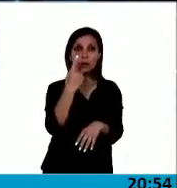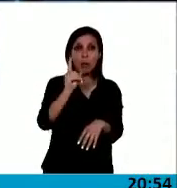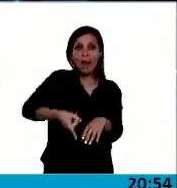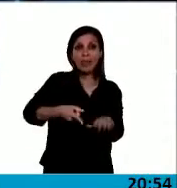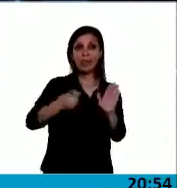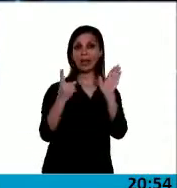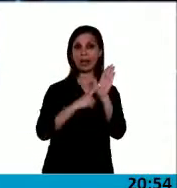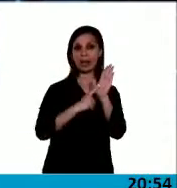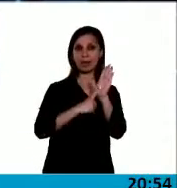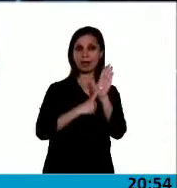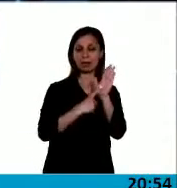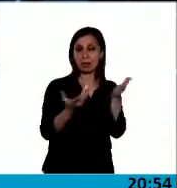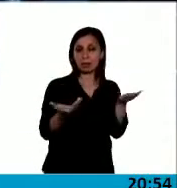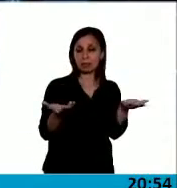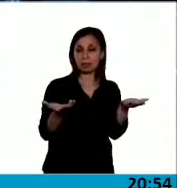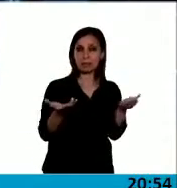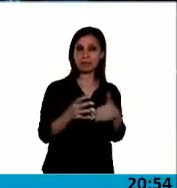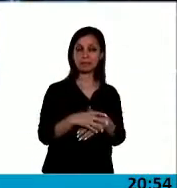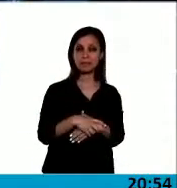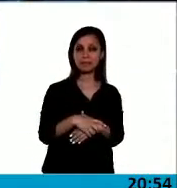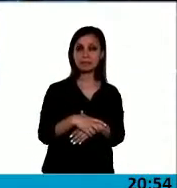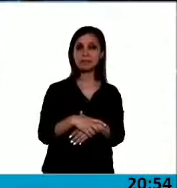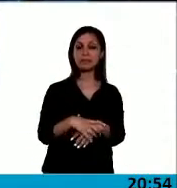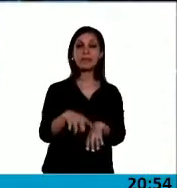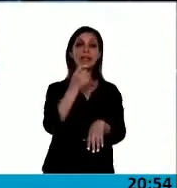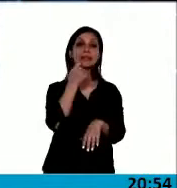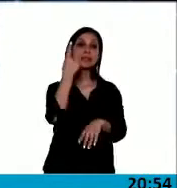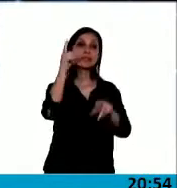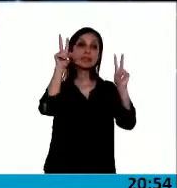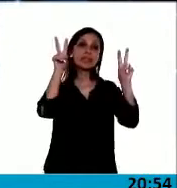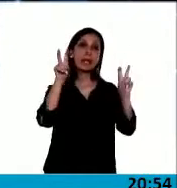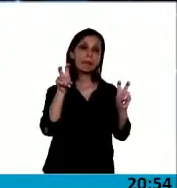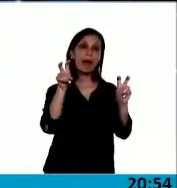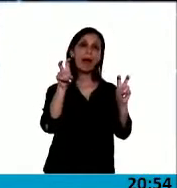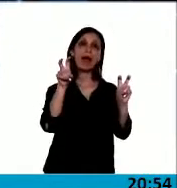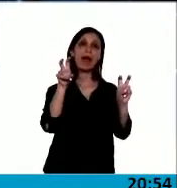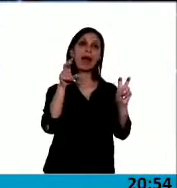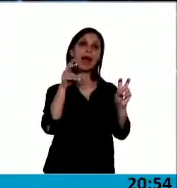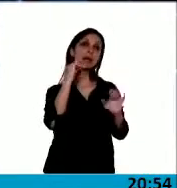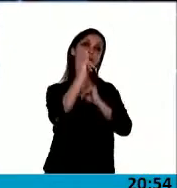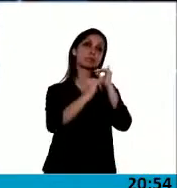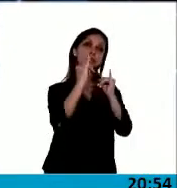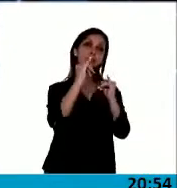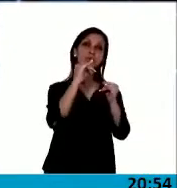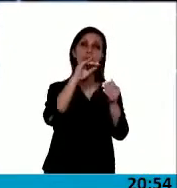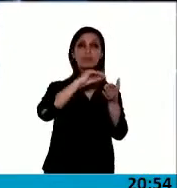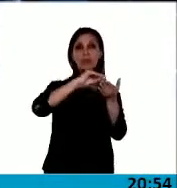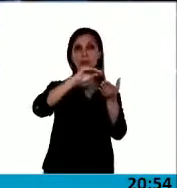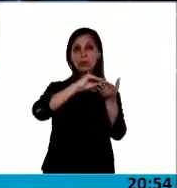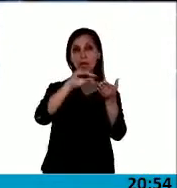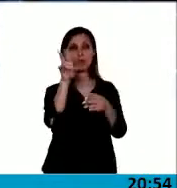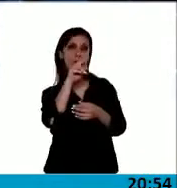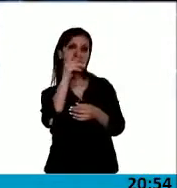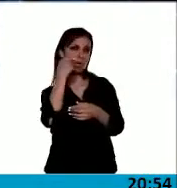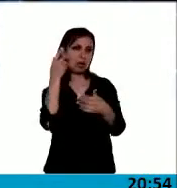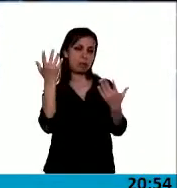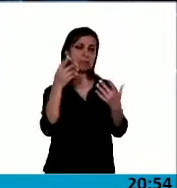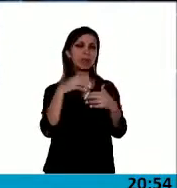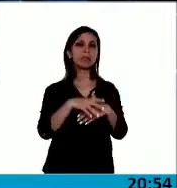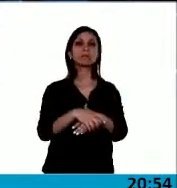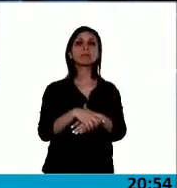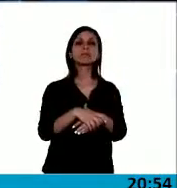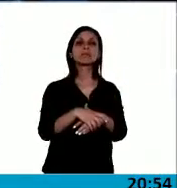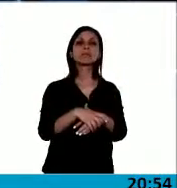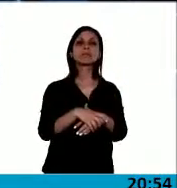señor presidente. Si un tema que plantea un legislador o una legisladora no se